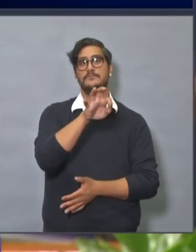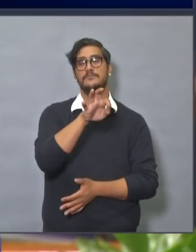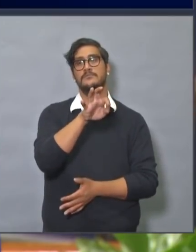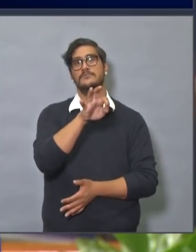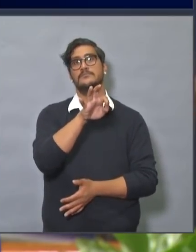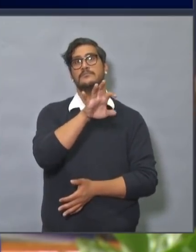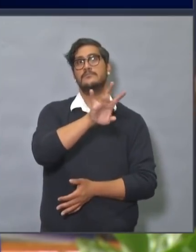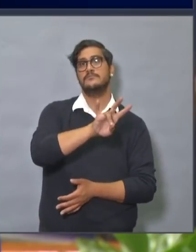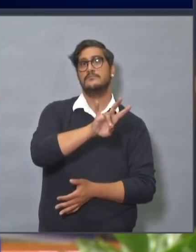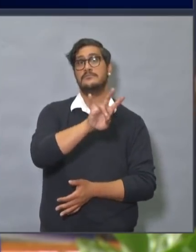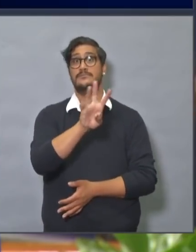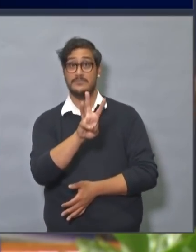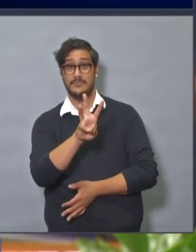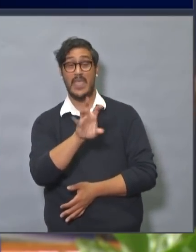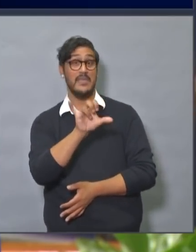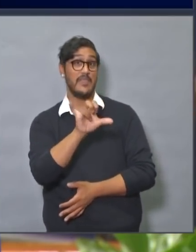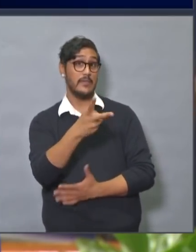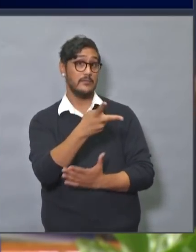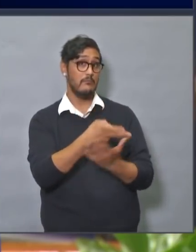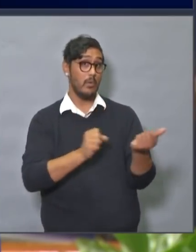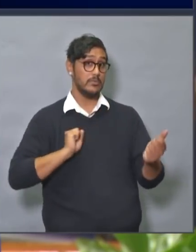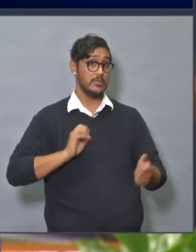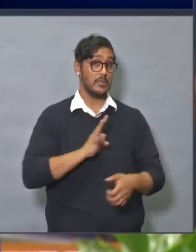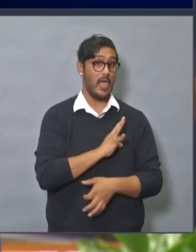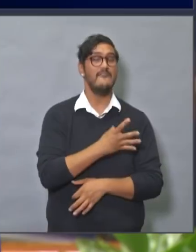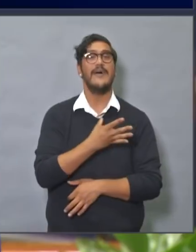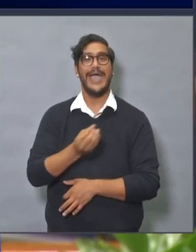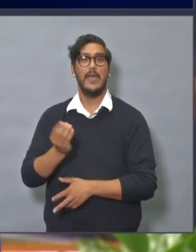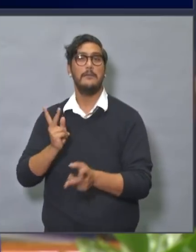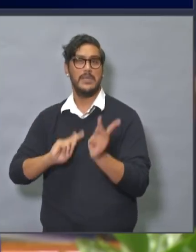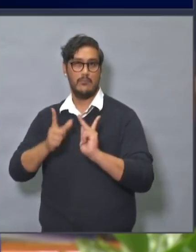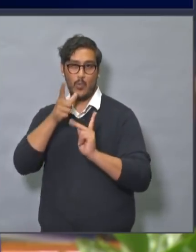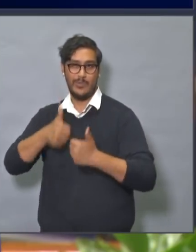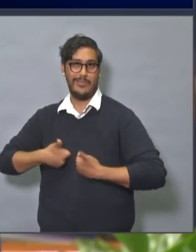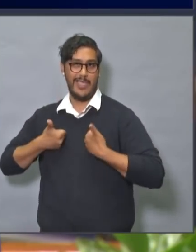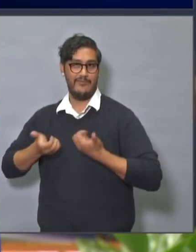23,976, incluidos tanto el personal como los residentes.